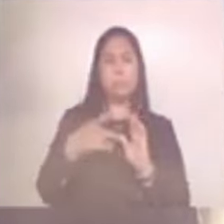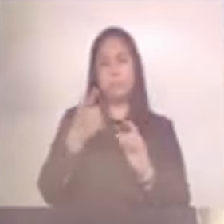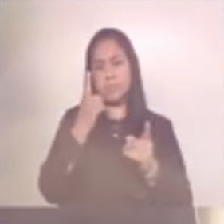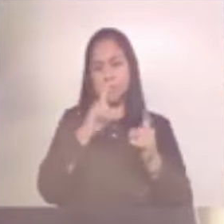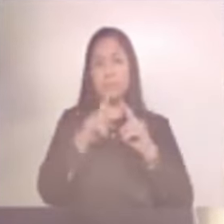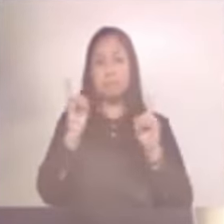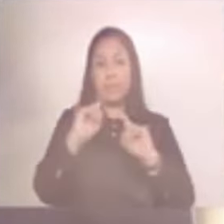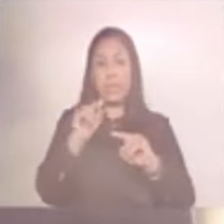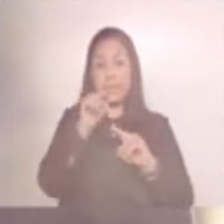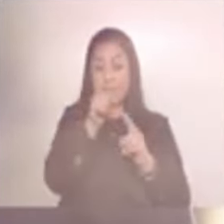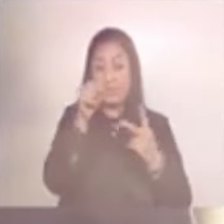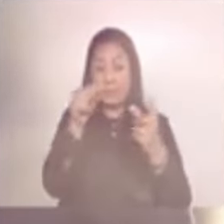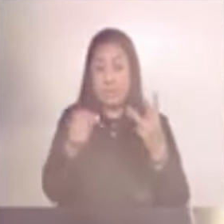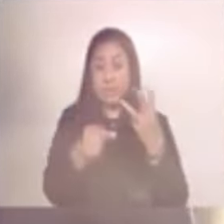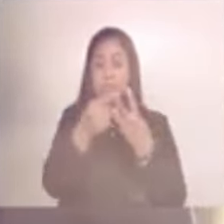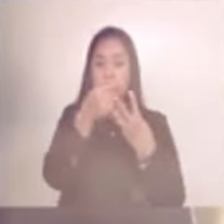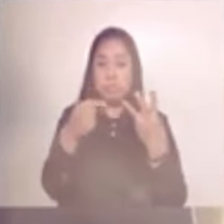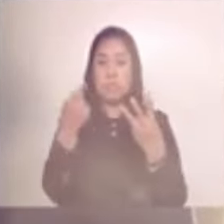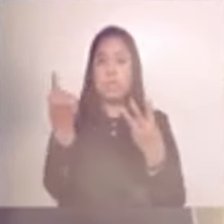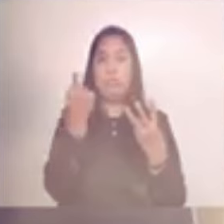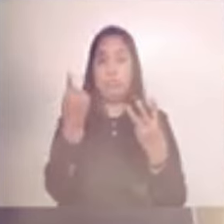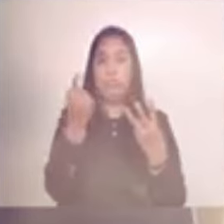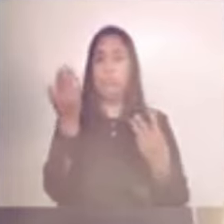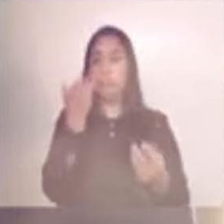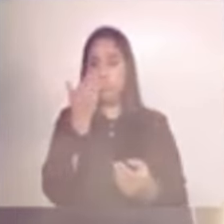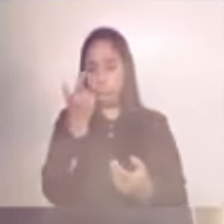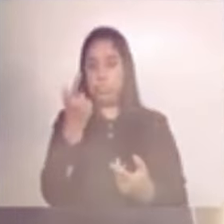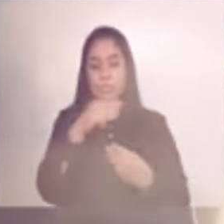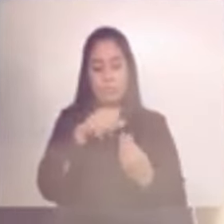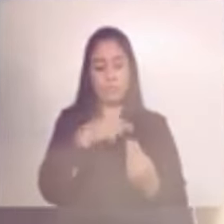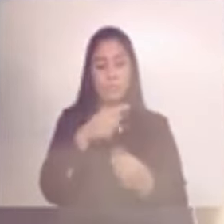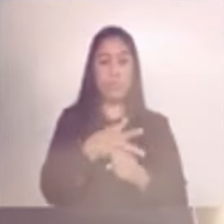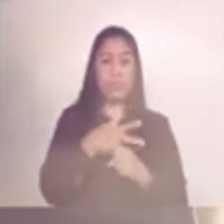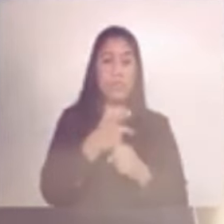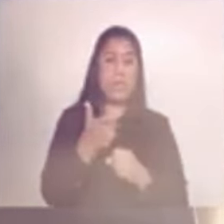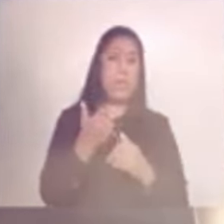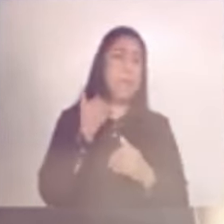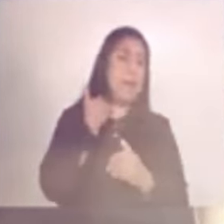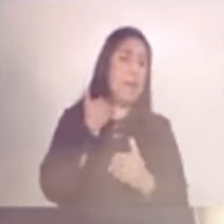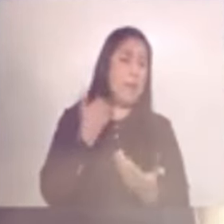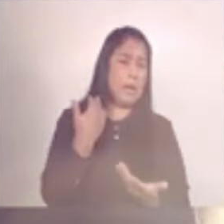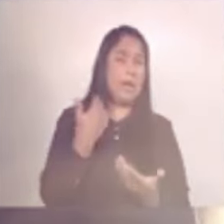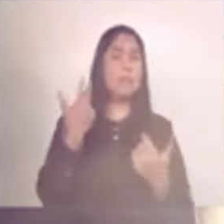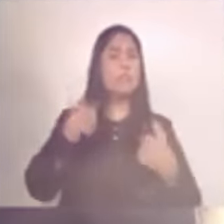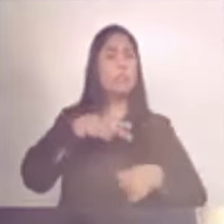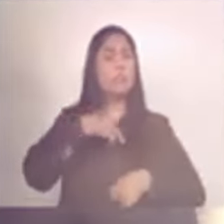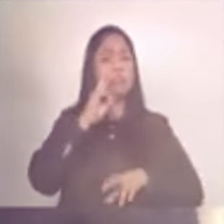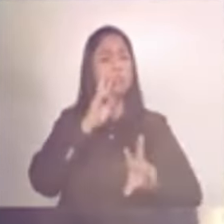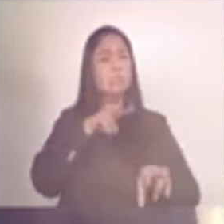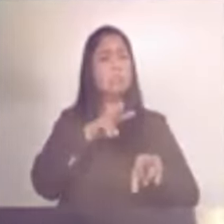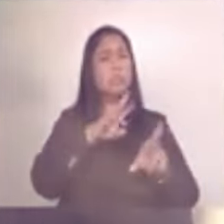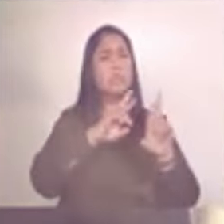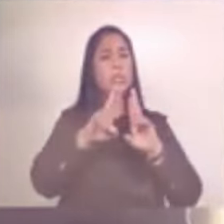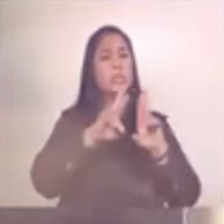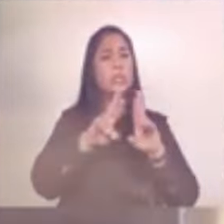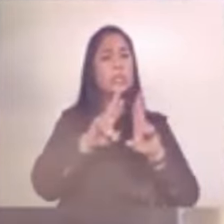que son parte central de la alimentación de las familias guatemaltecas sí están subiendo. Y lo que estamos viendo es que hay una relación directa con el